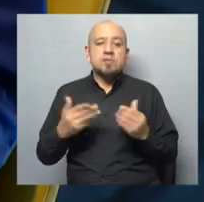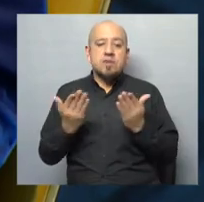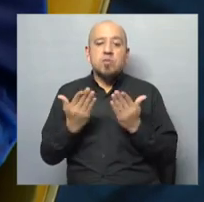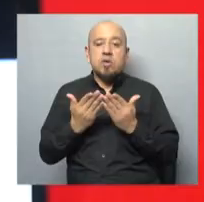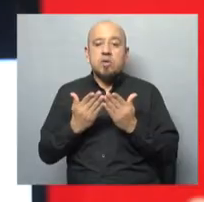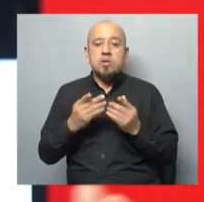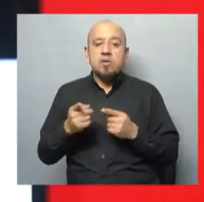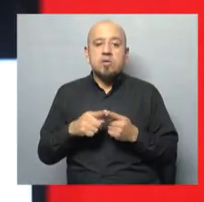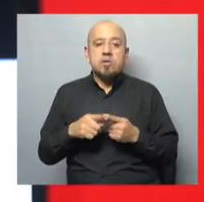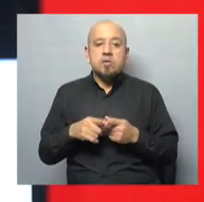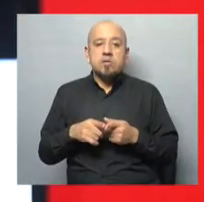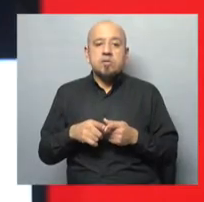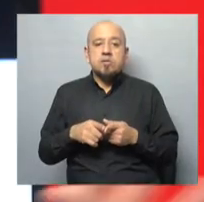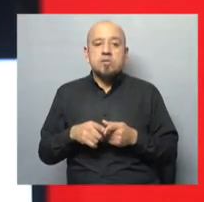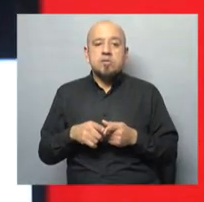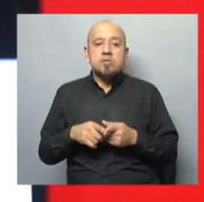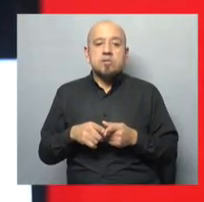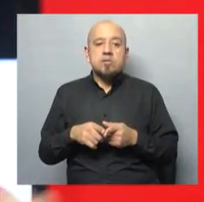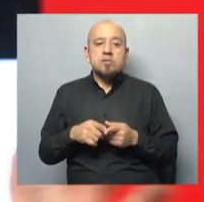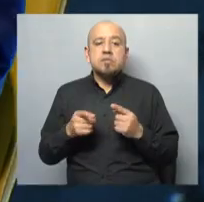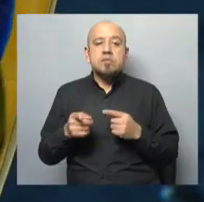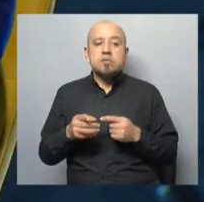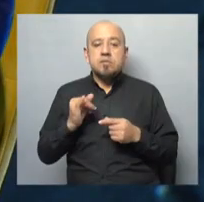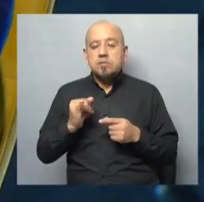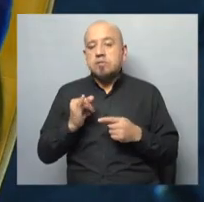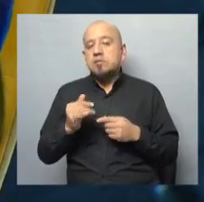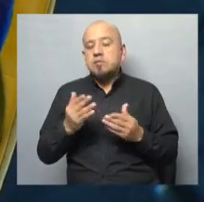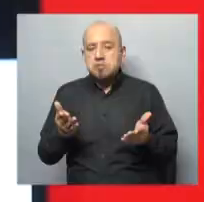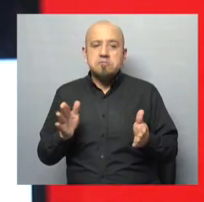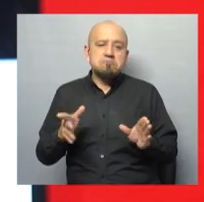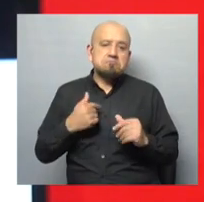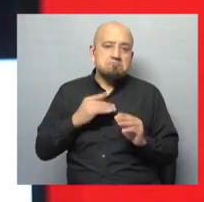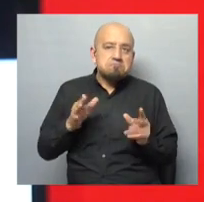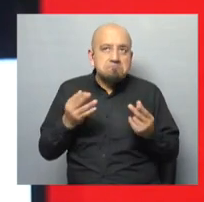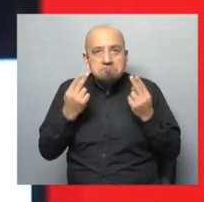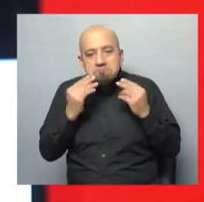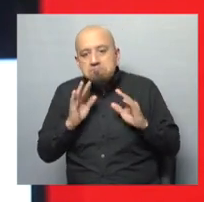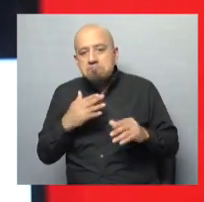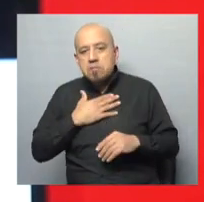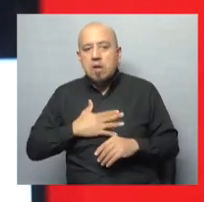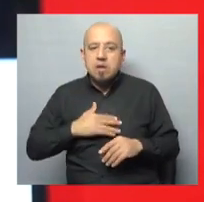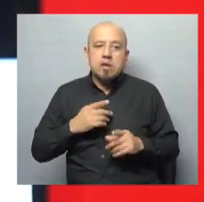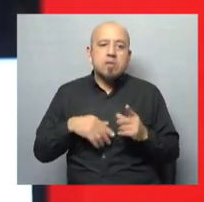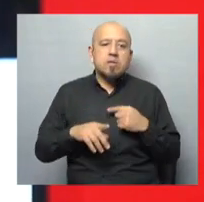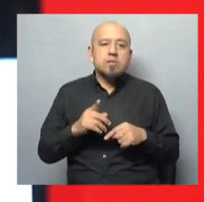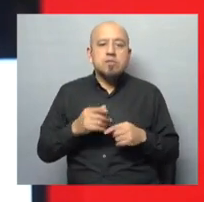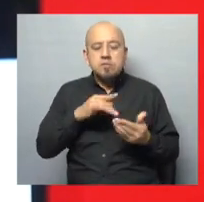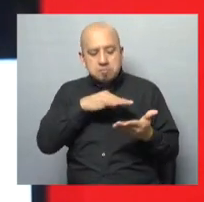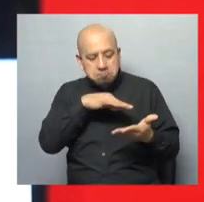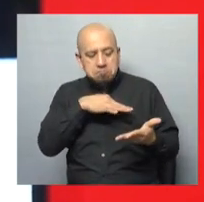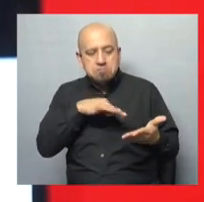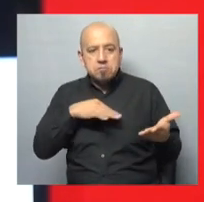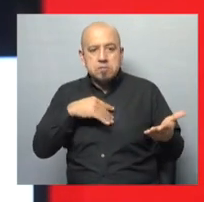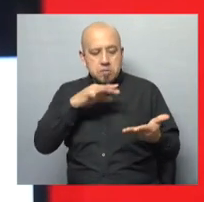y escuelas después era un tipo tímido introvertido lector entendí ha